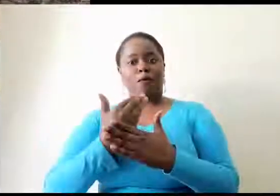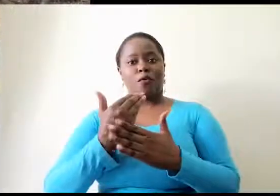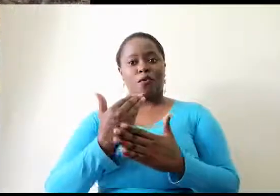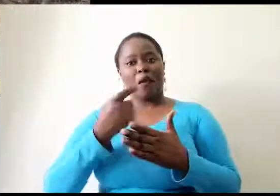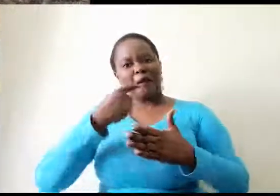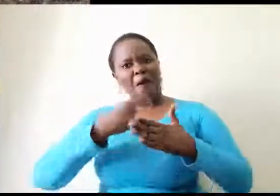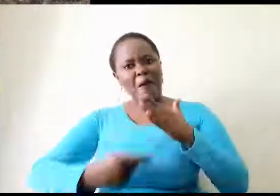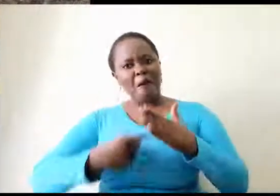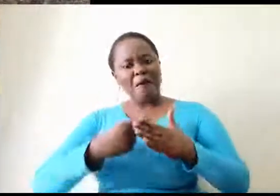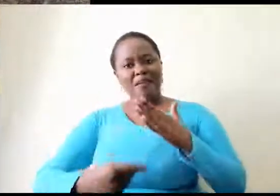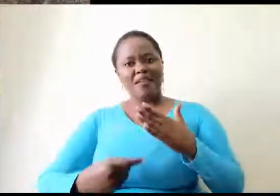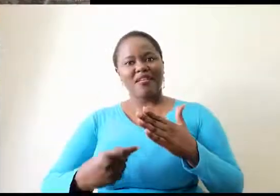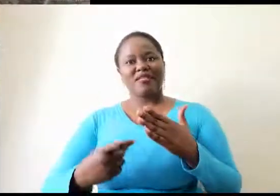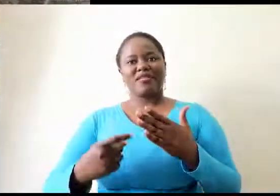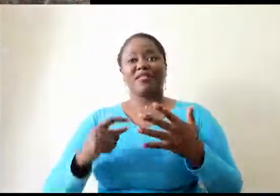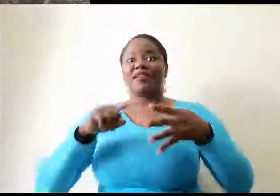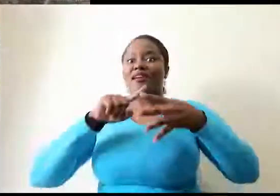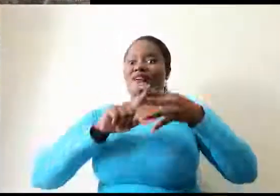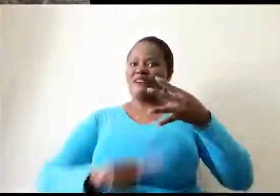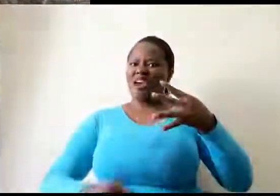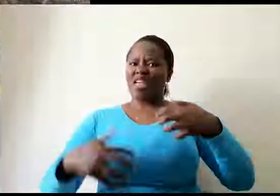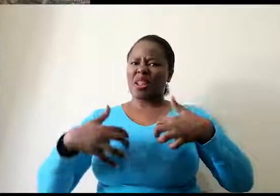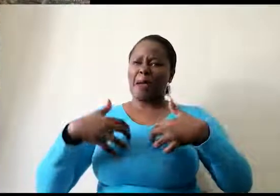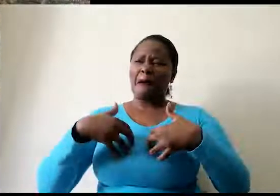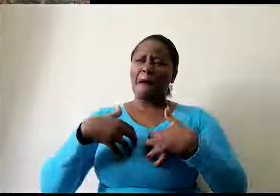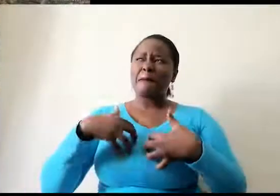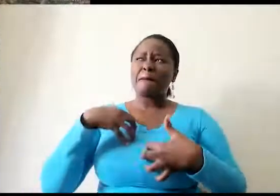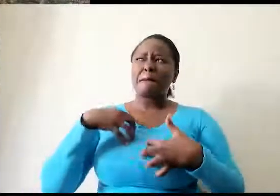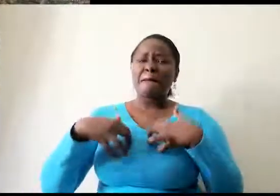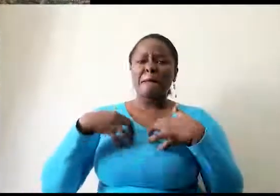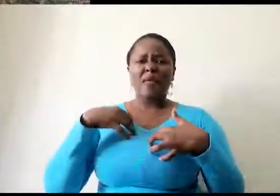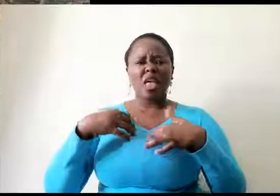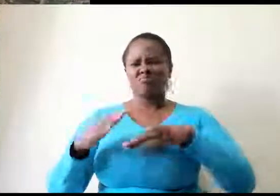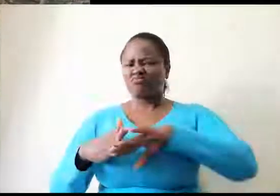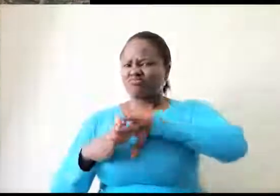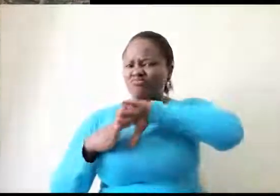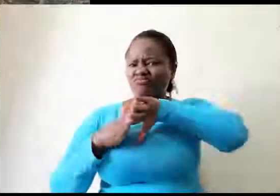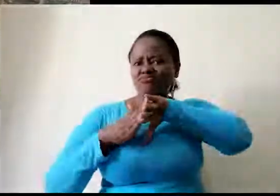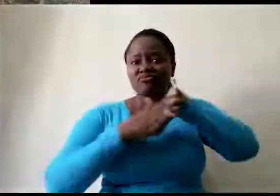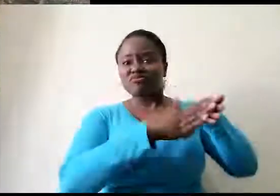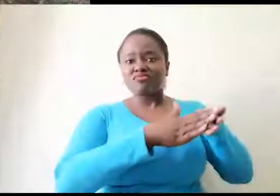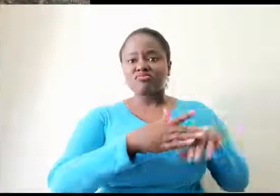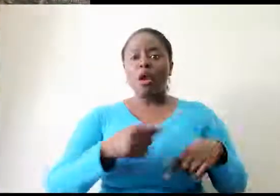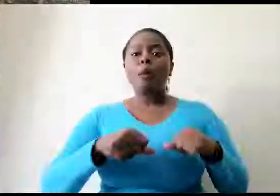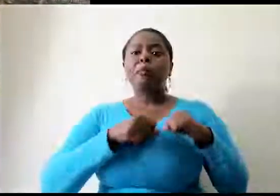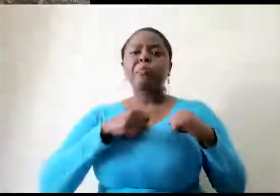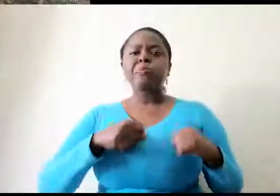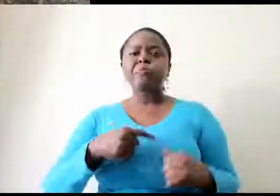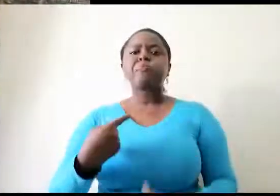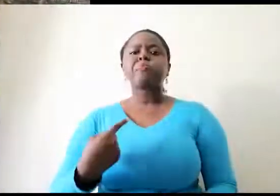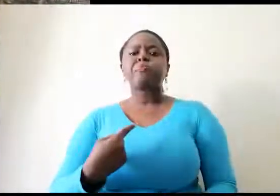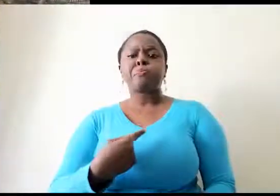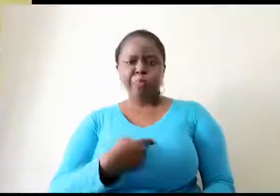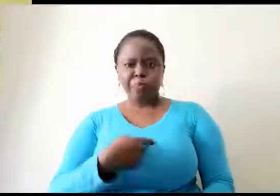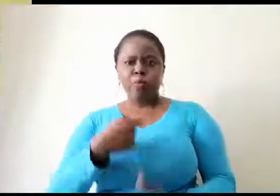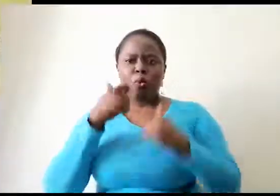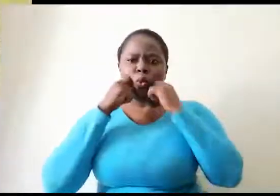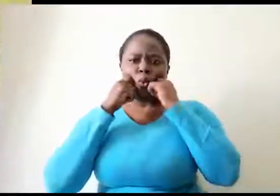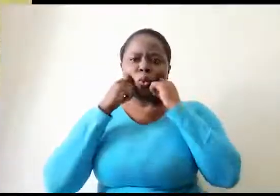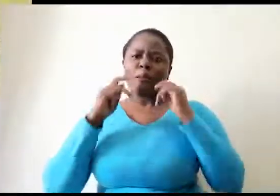esta manera, pues, Epicuro propone eliminar los 4 miedos fundamentales que albergan el corazón de los seres humanos.